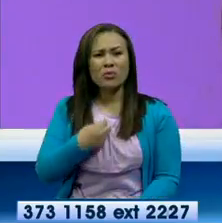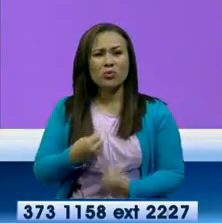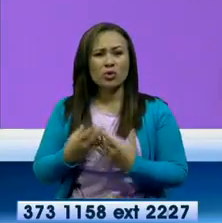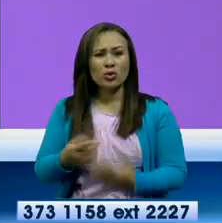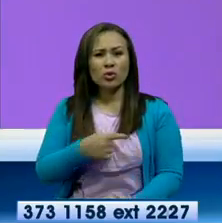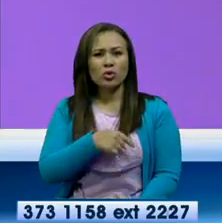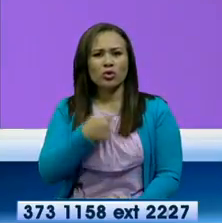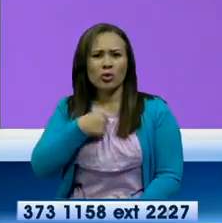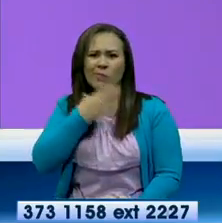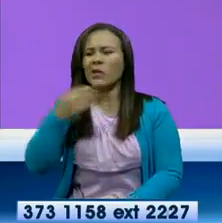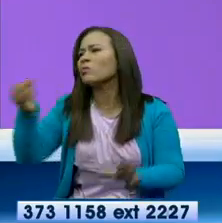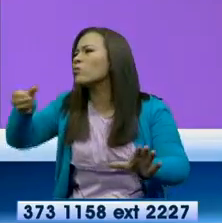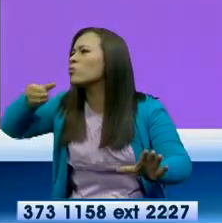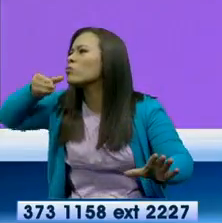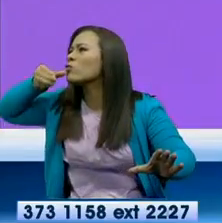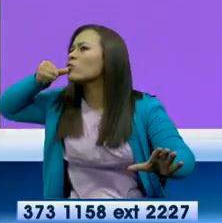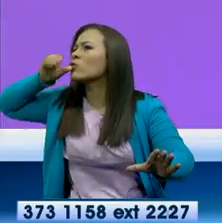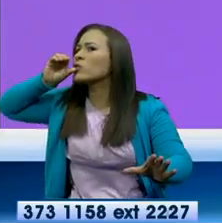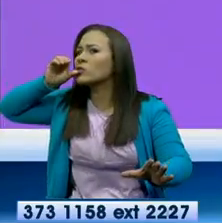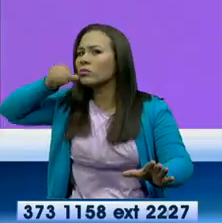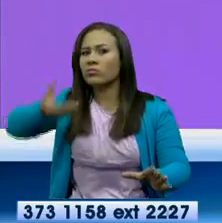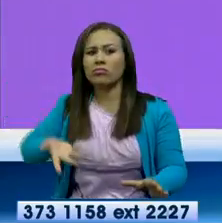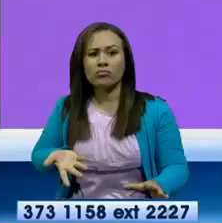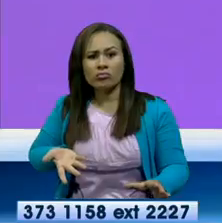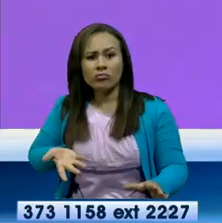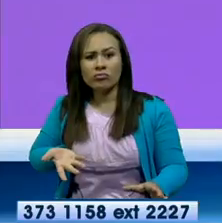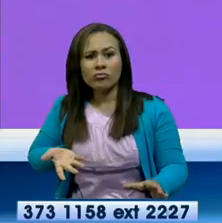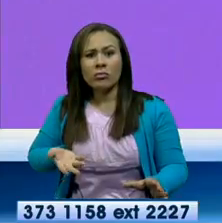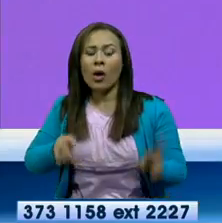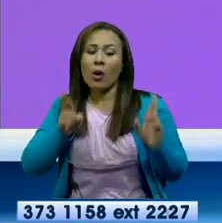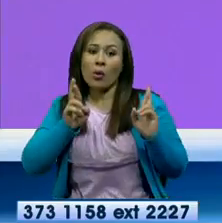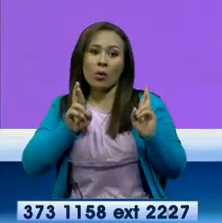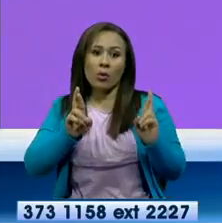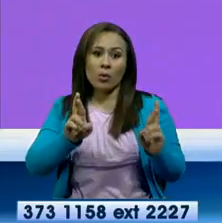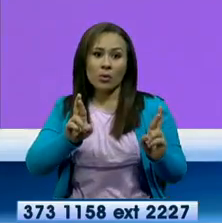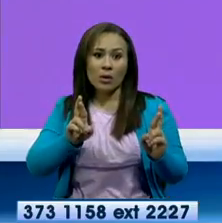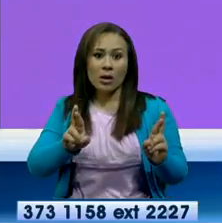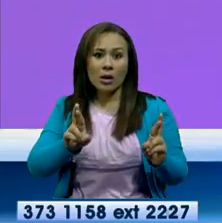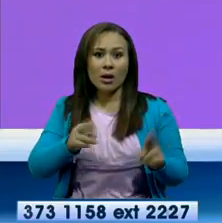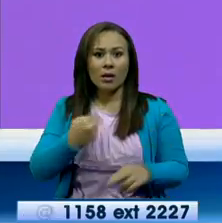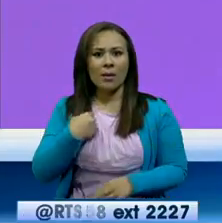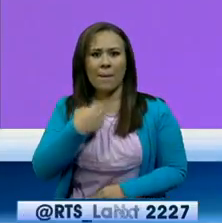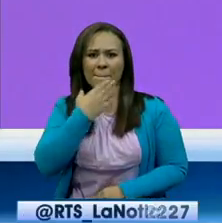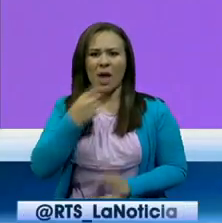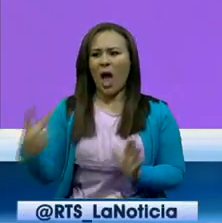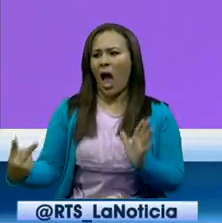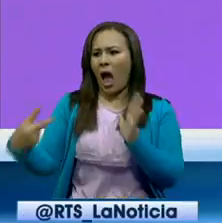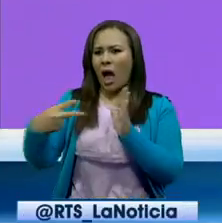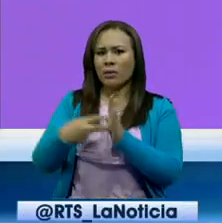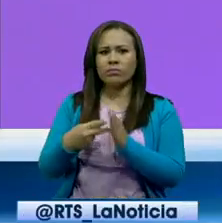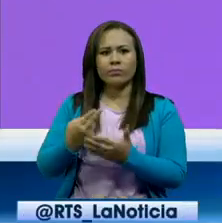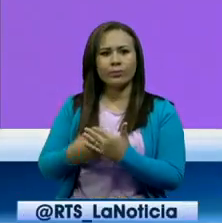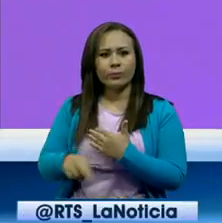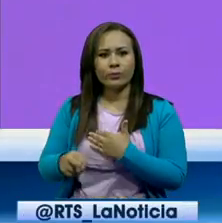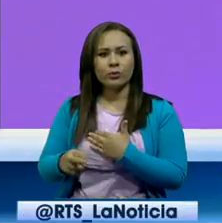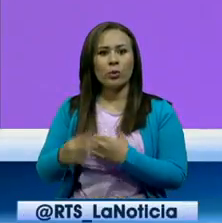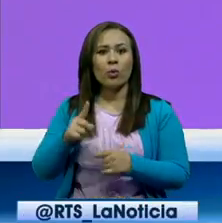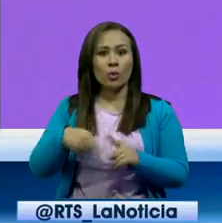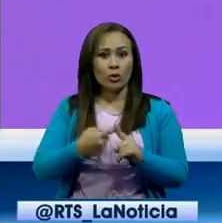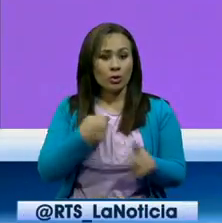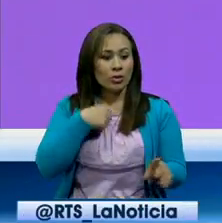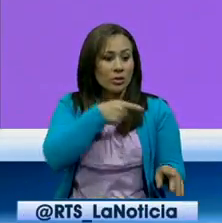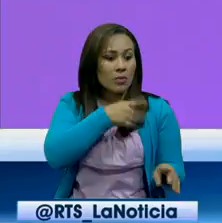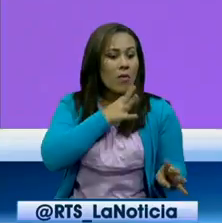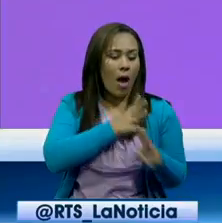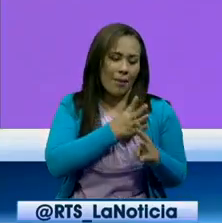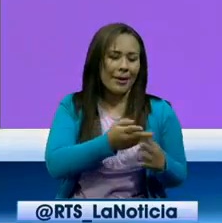yo me tomaba unos tragos ojalá hubiéramos adoptado un bebé cuando yo te hablé de la idea